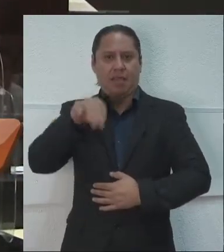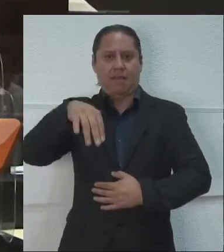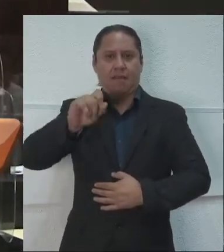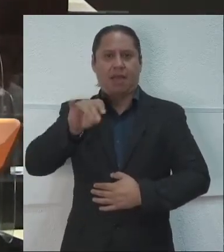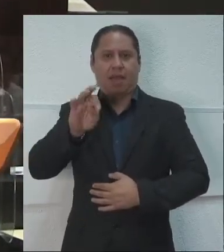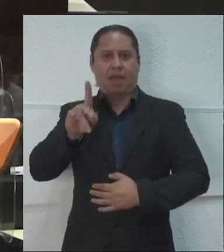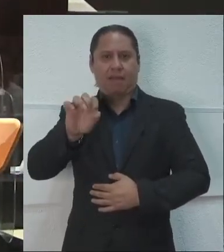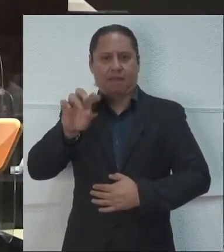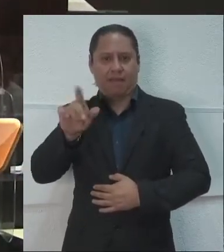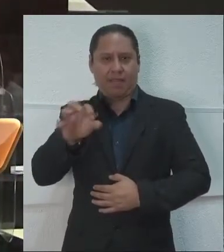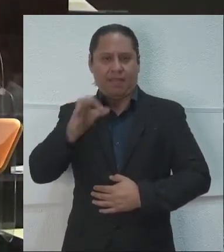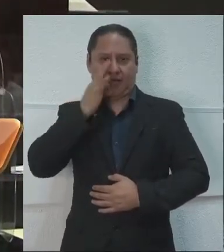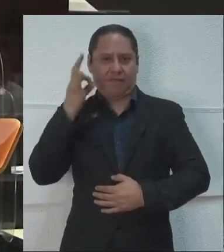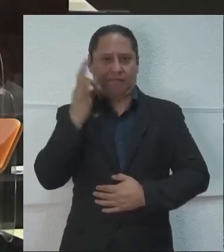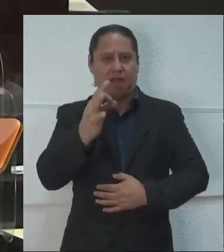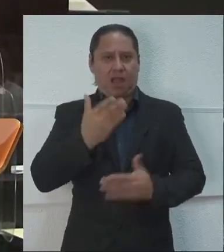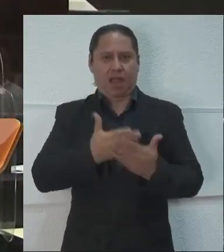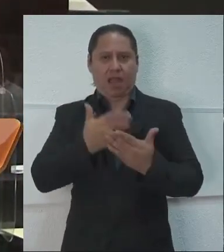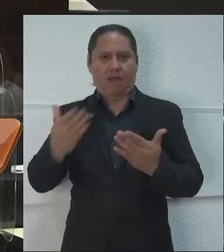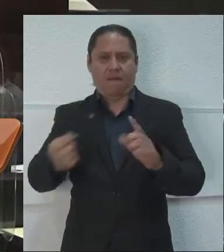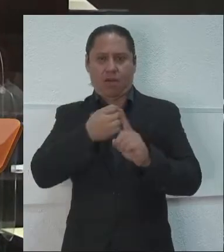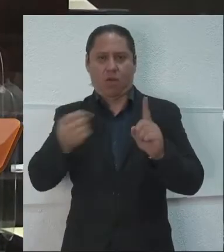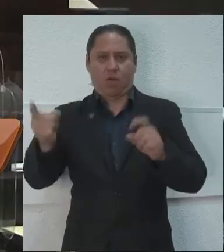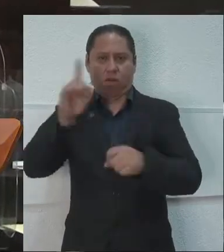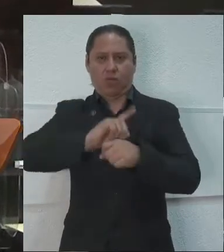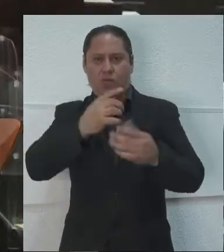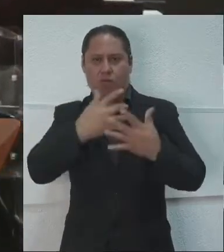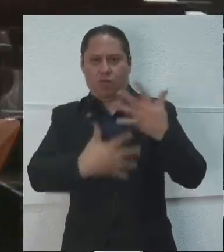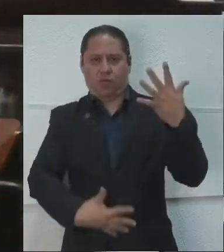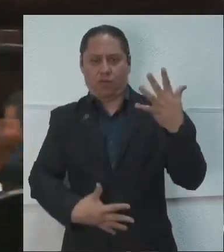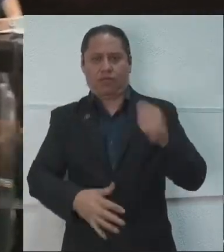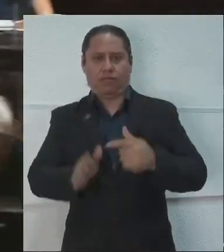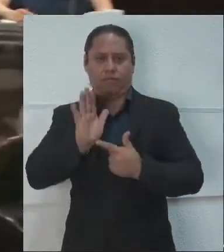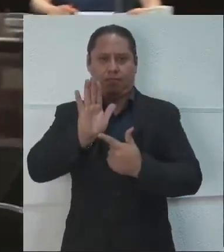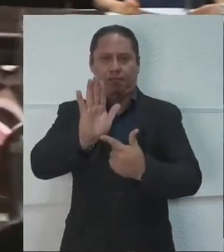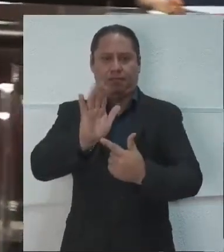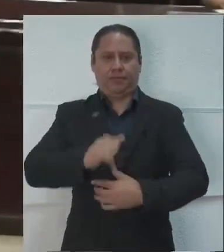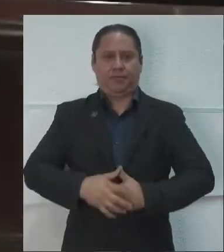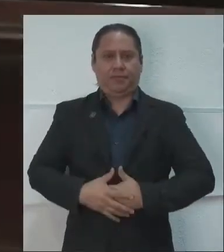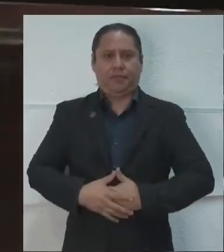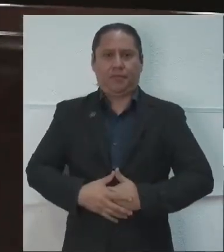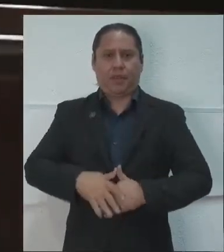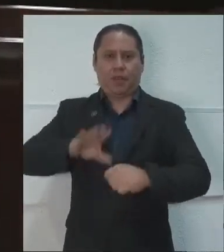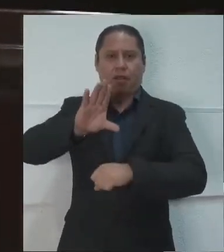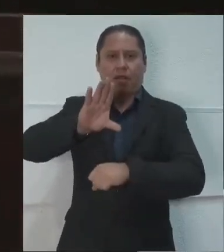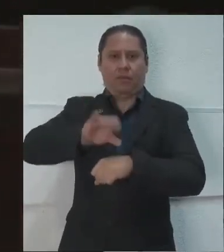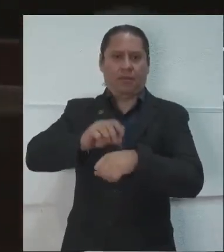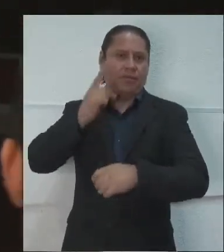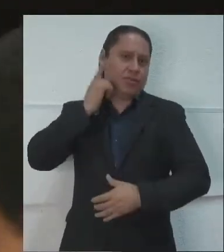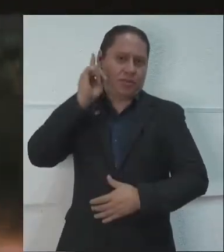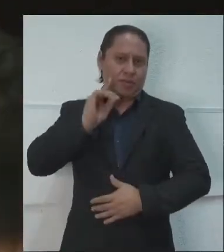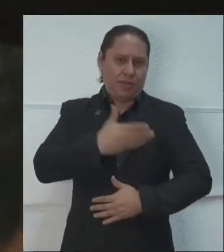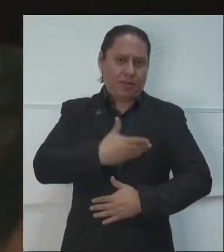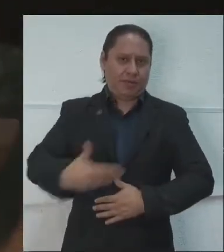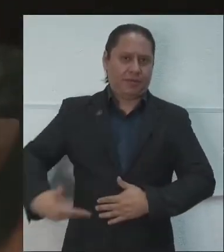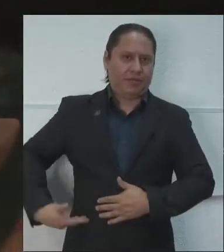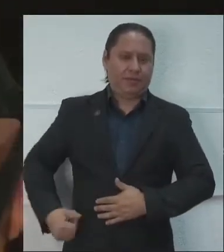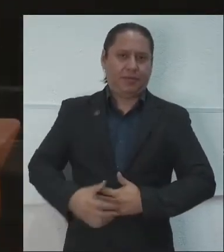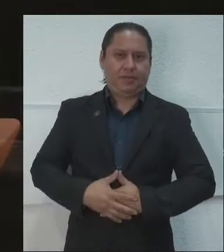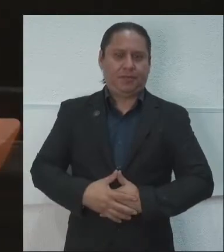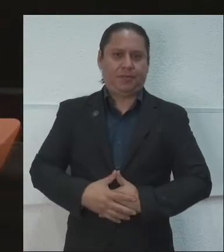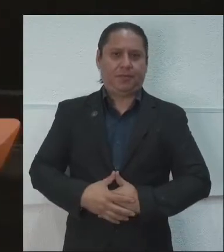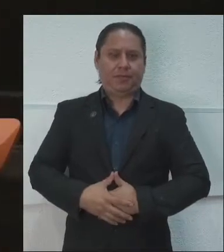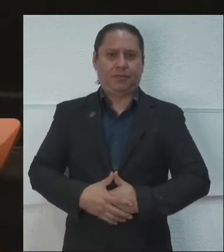del conocimiento de la Asamblea el orden del día de la presente sesión. Con sueño, diputada presidenta, y